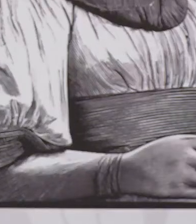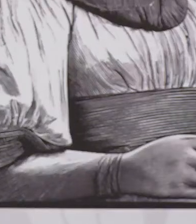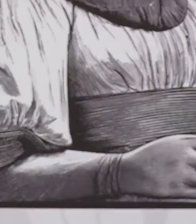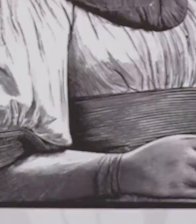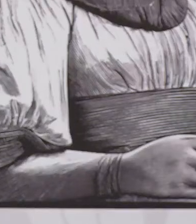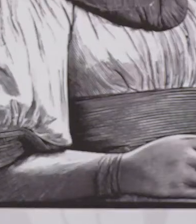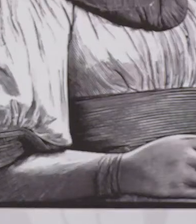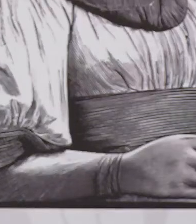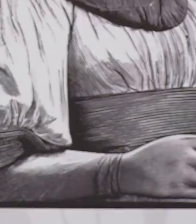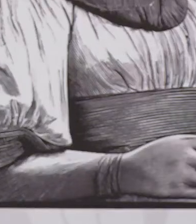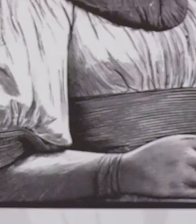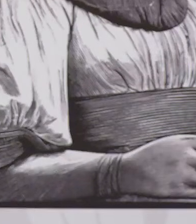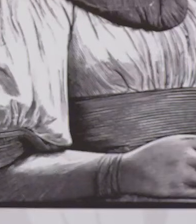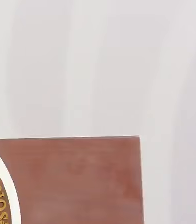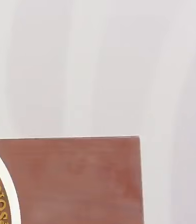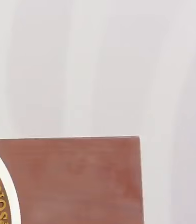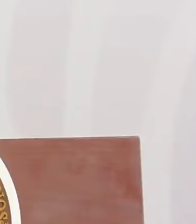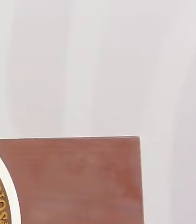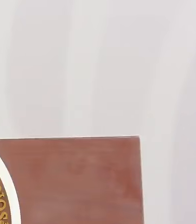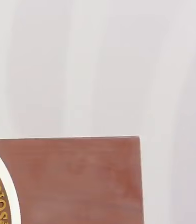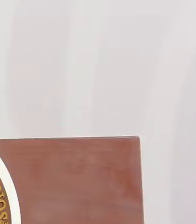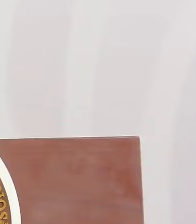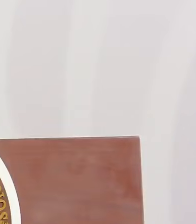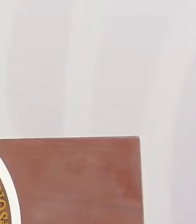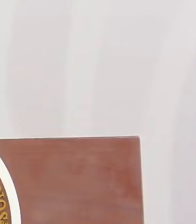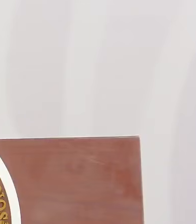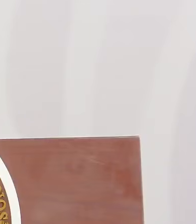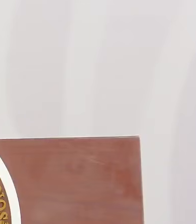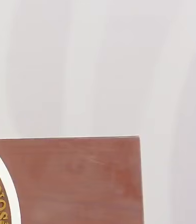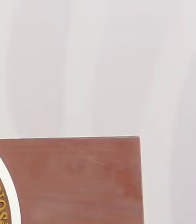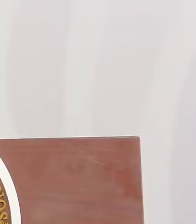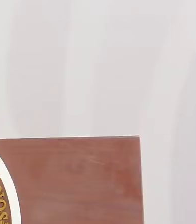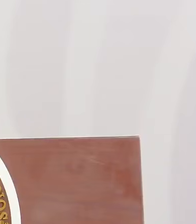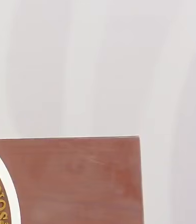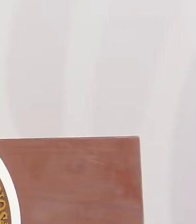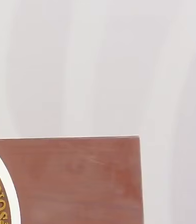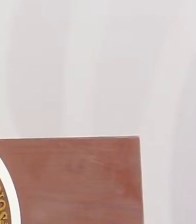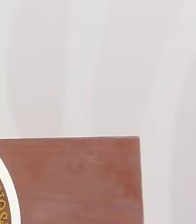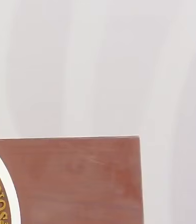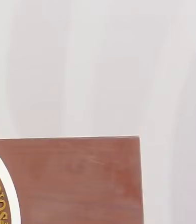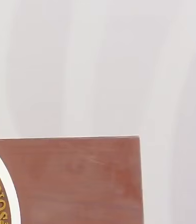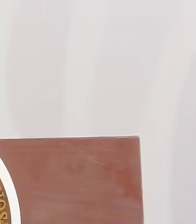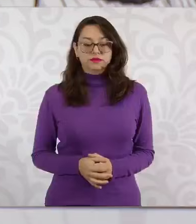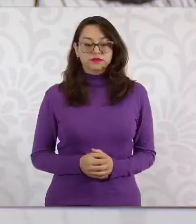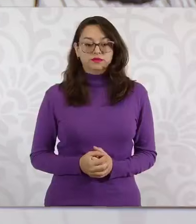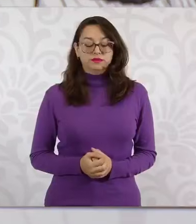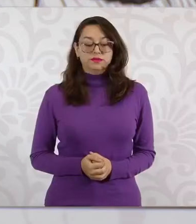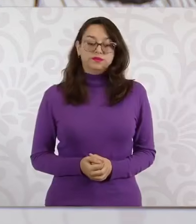casos como estos. De hecho, lo platicamos con Ernestina hace algún tiempo.